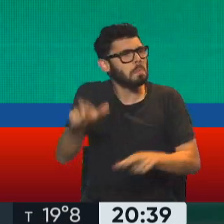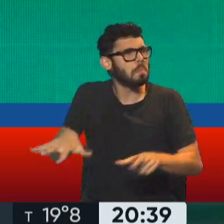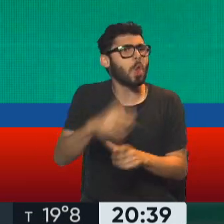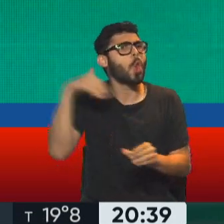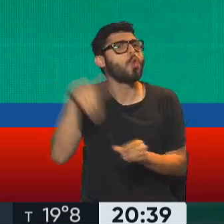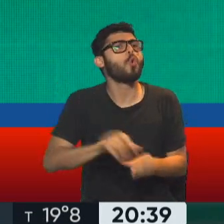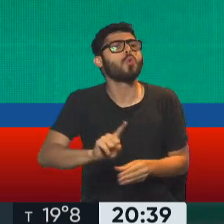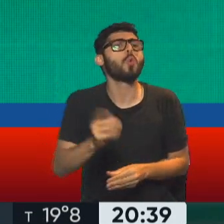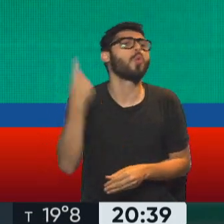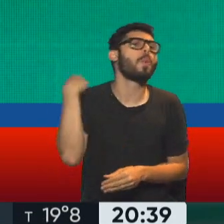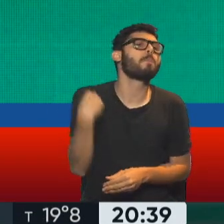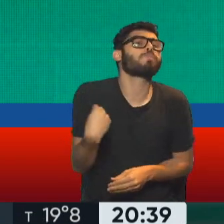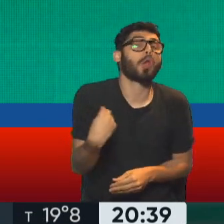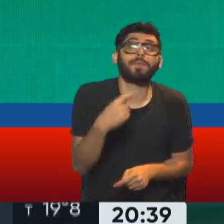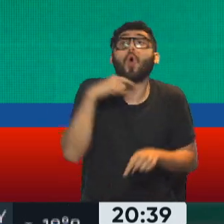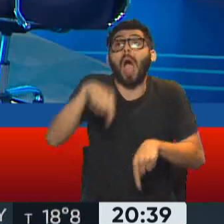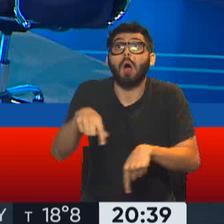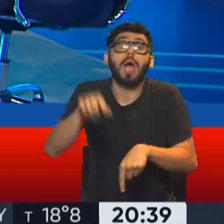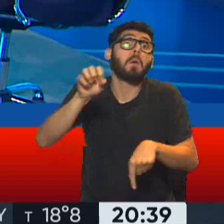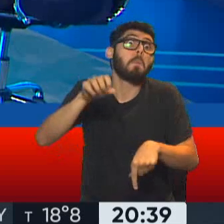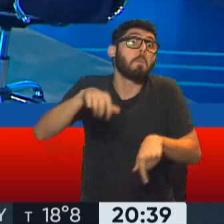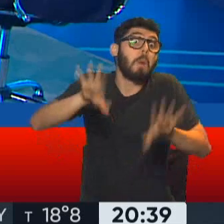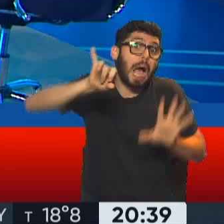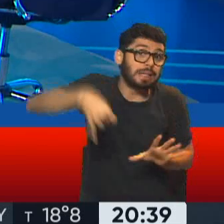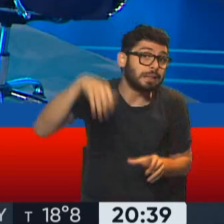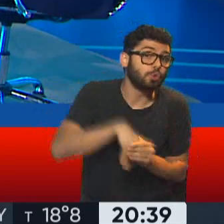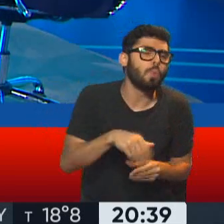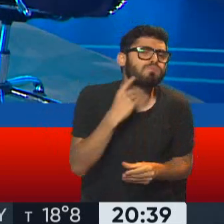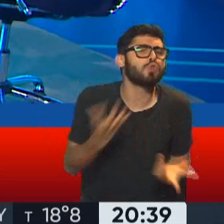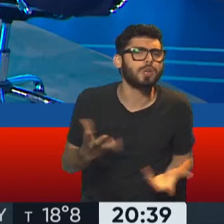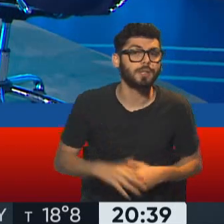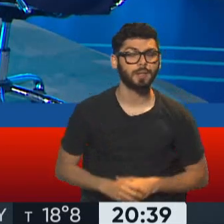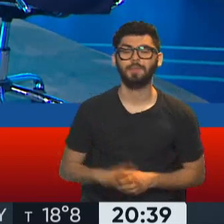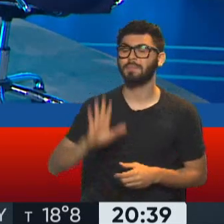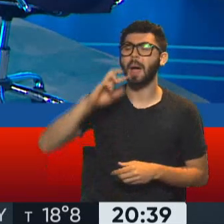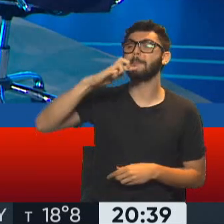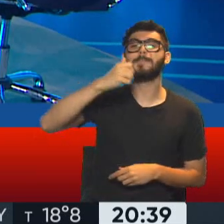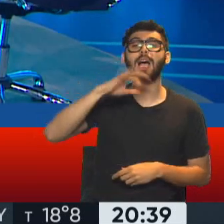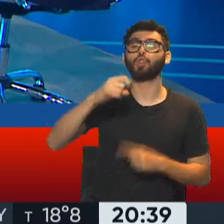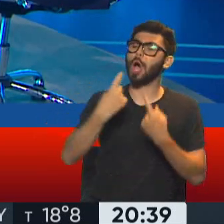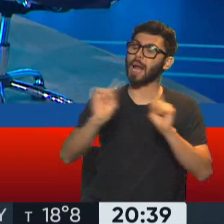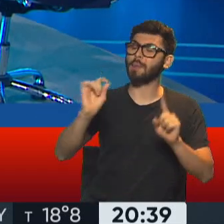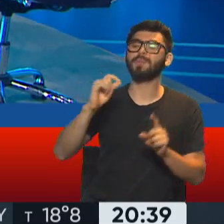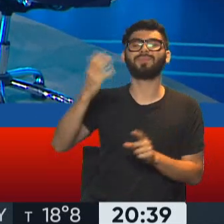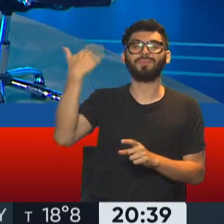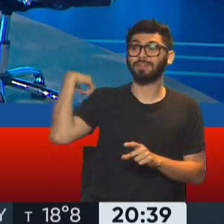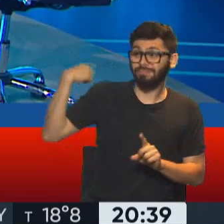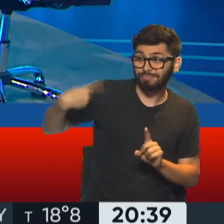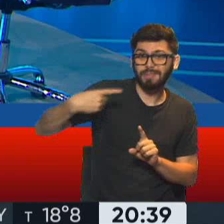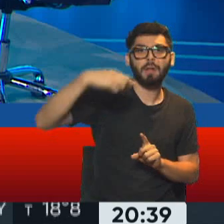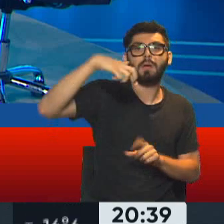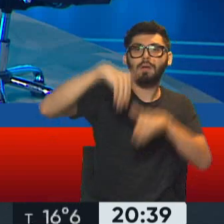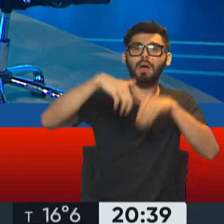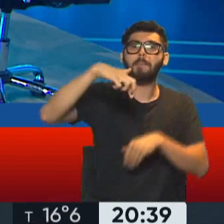votar anteriormente? ¿Y por qué se movilizarían ahora? Las PASO fueron raras porque de toda la historia de las PASO había una concurrencia